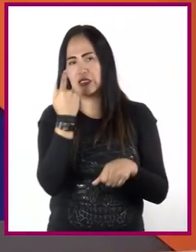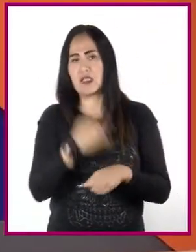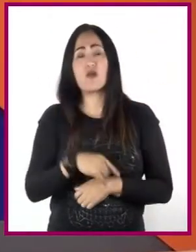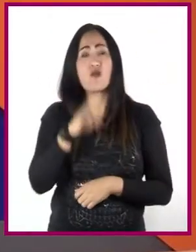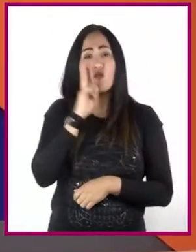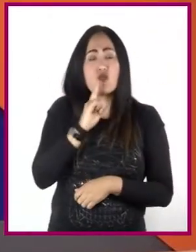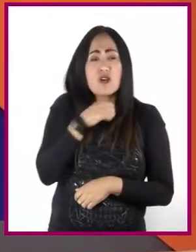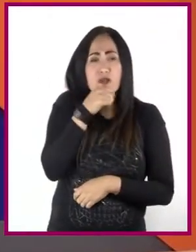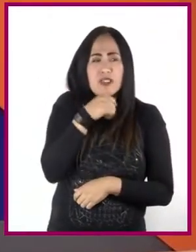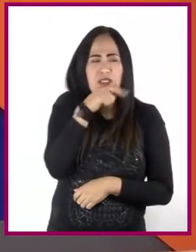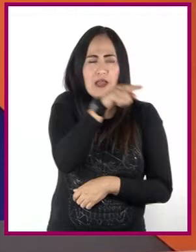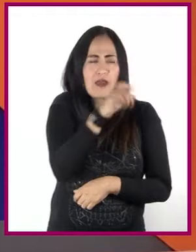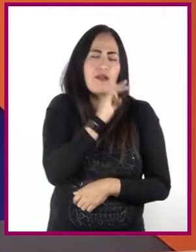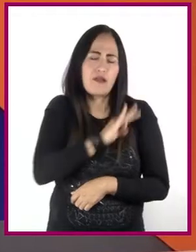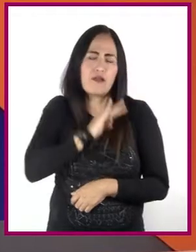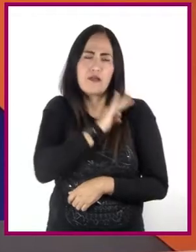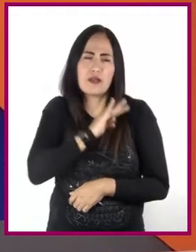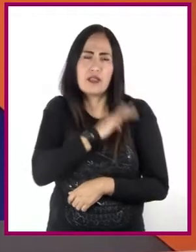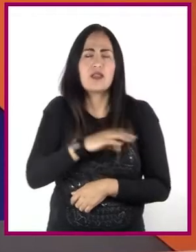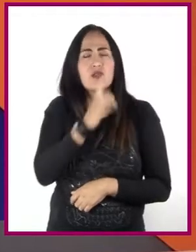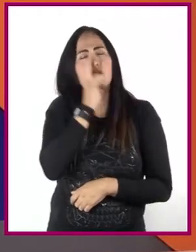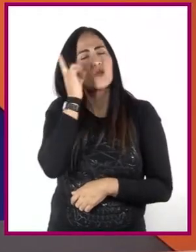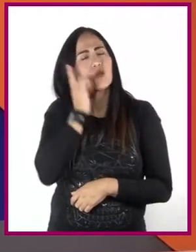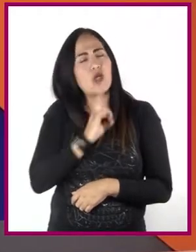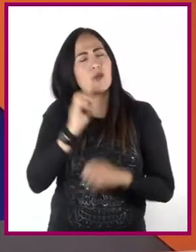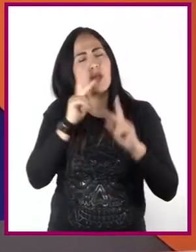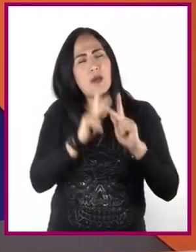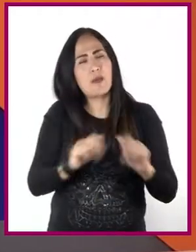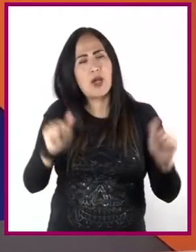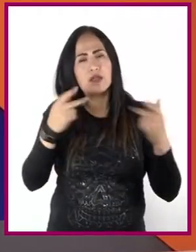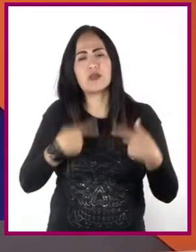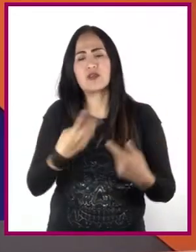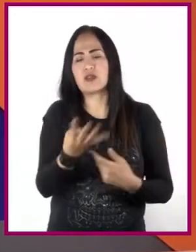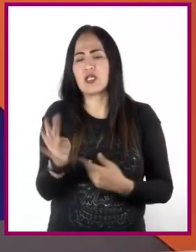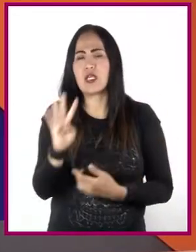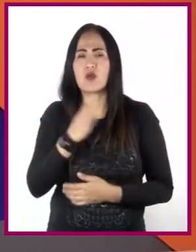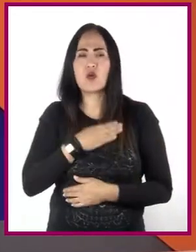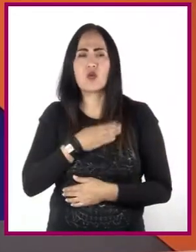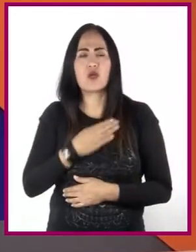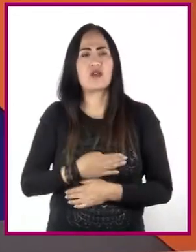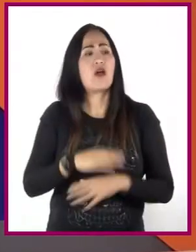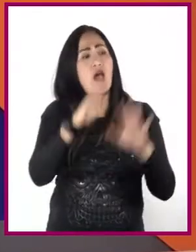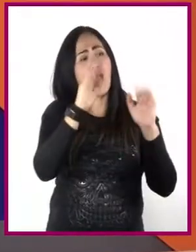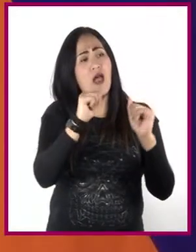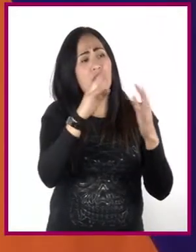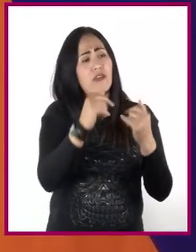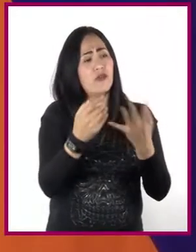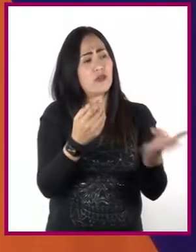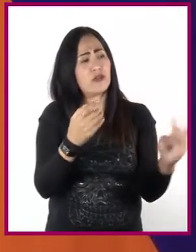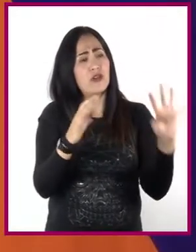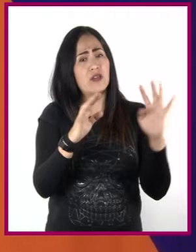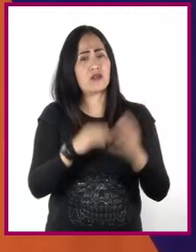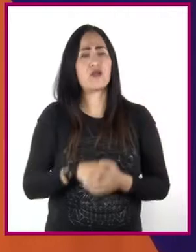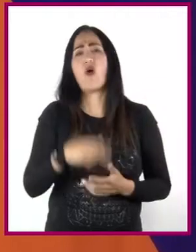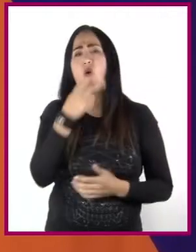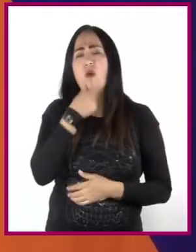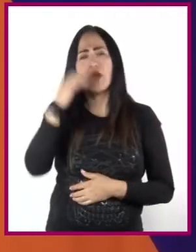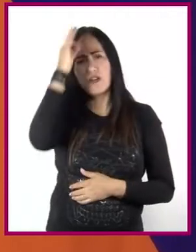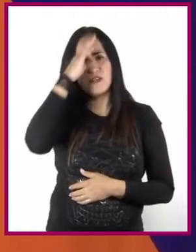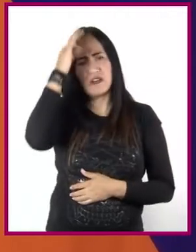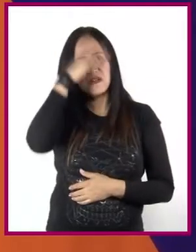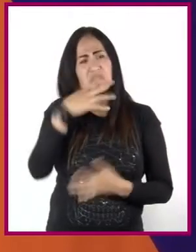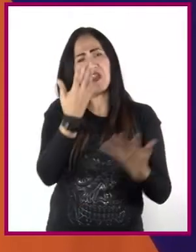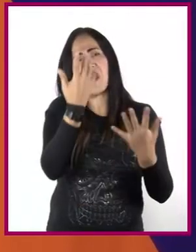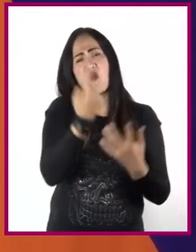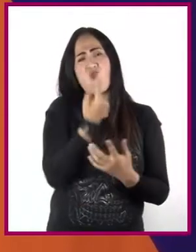vieja, feliz ella. Duerme en paz, dicen los buenos. Adiós, dicen los demás. Un filósofo, uno